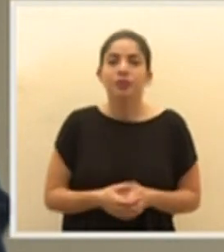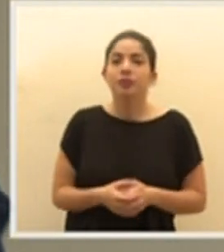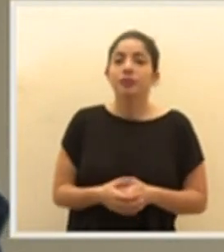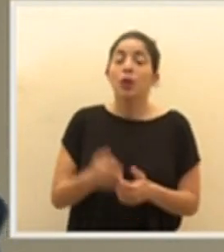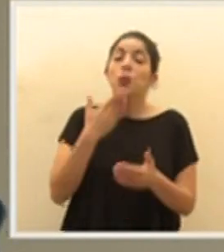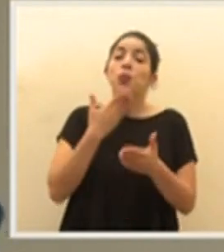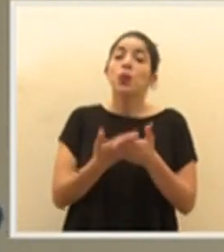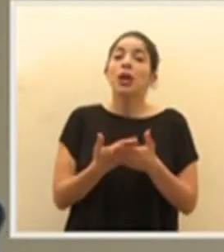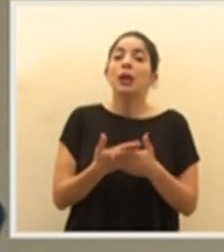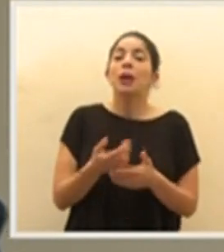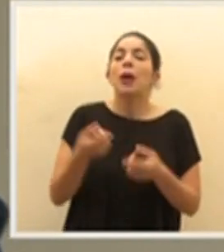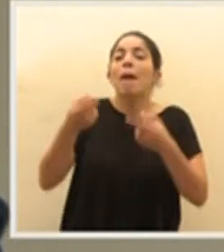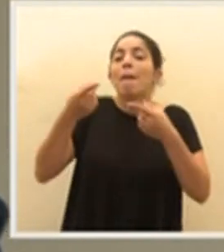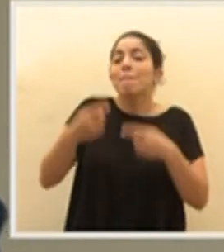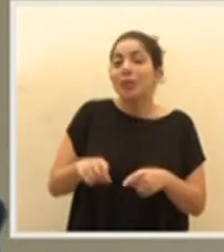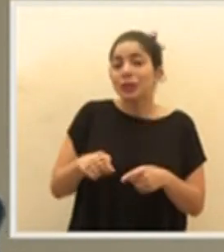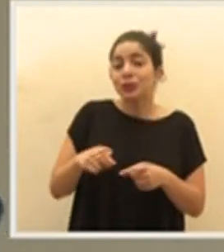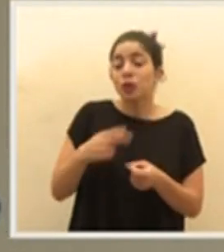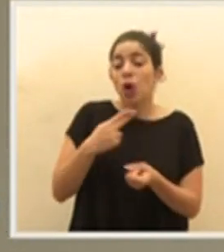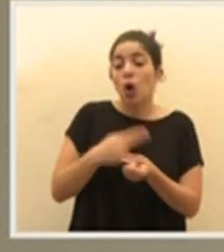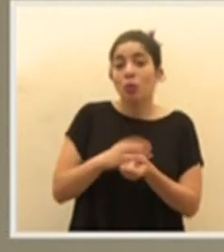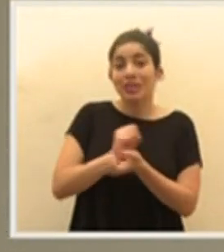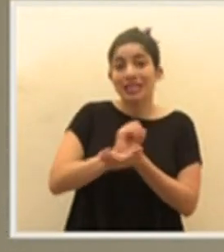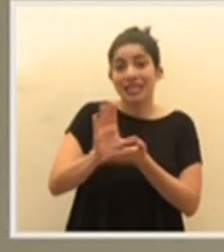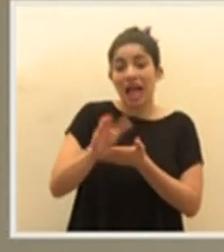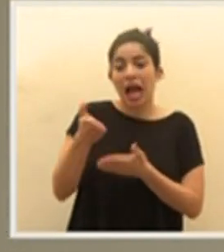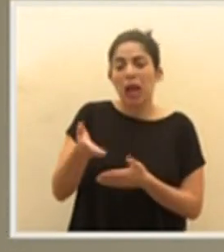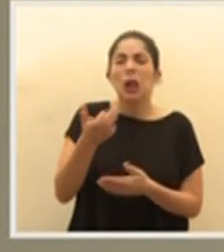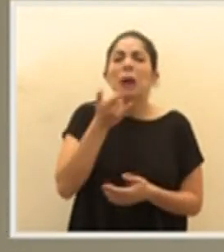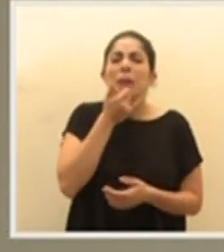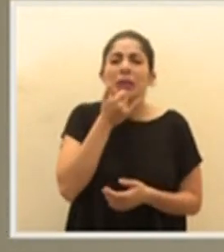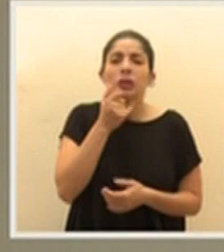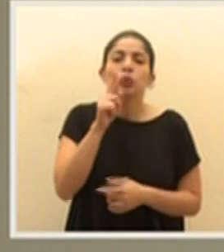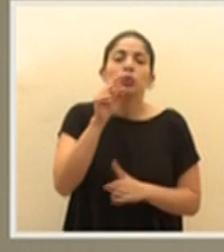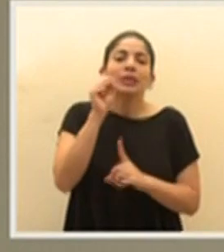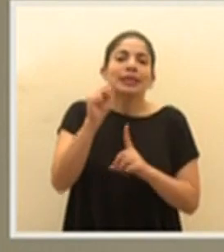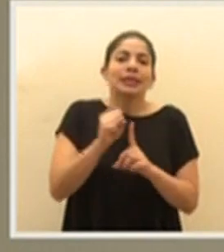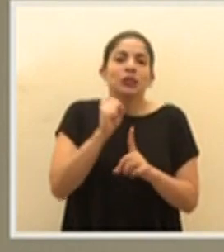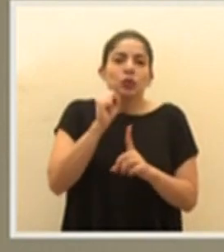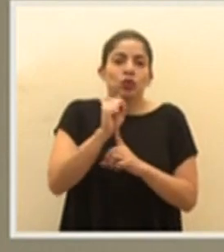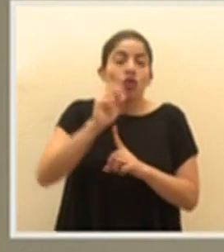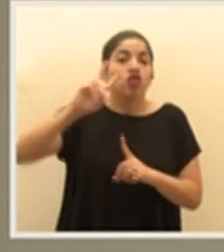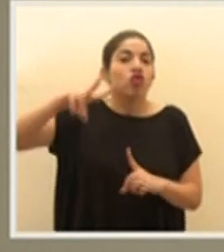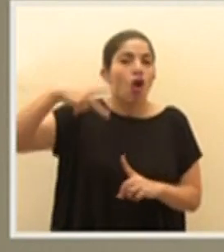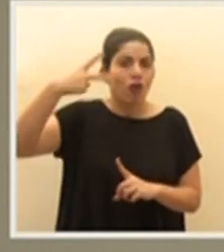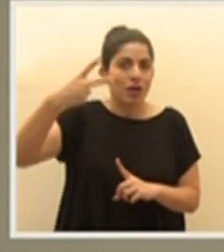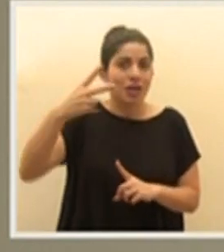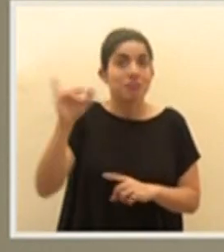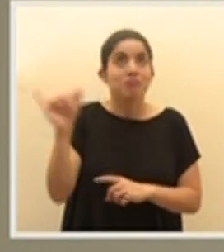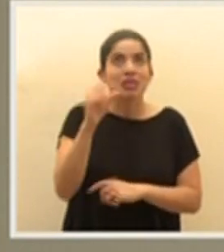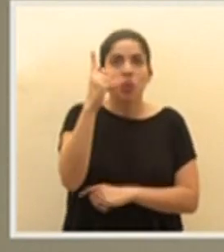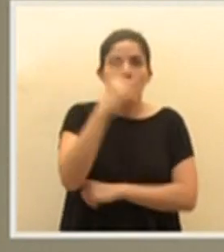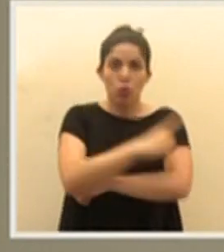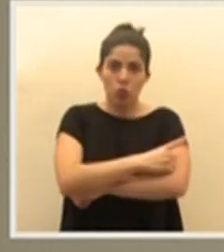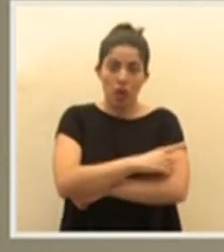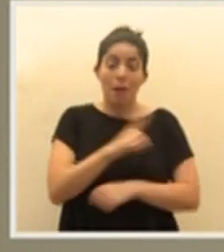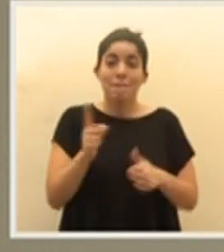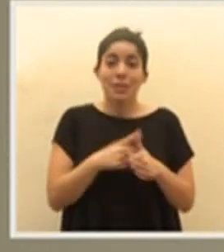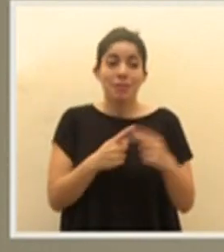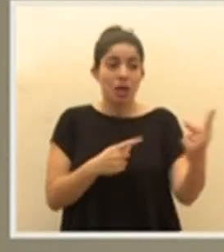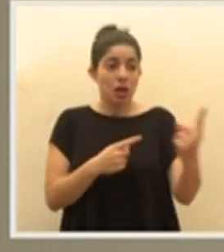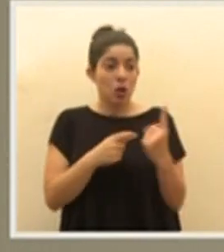Bueno, lo que sucedió en el hospital de San Carlos fue una situación doble en el mismo día. Primero ingresó